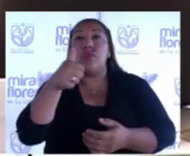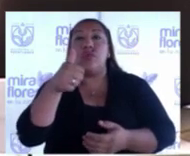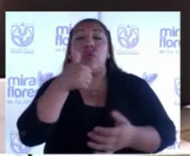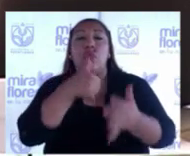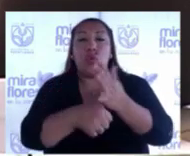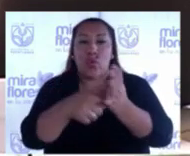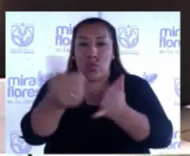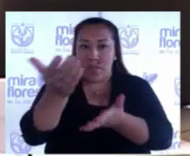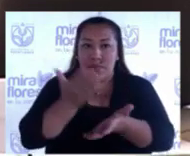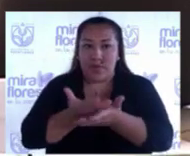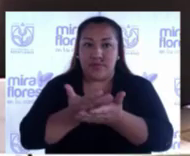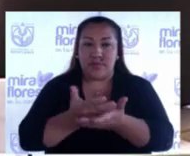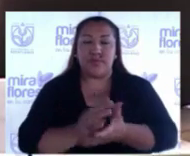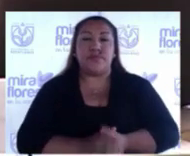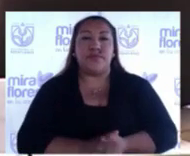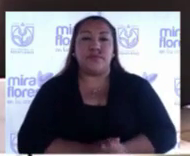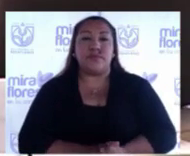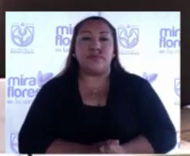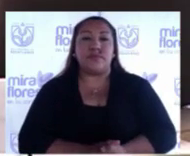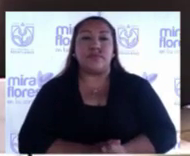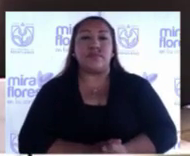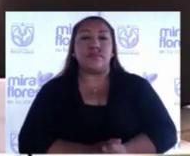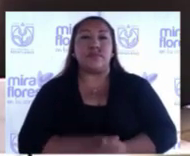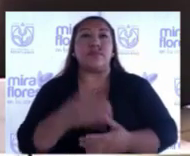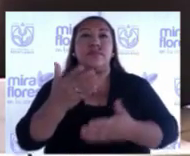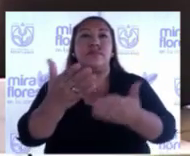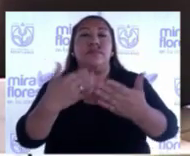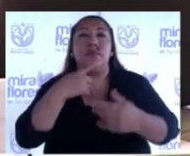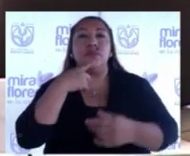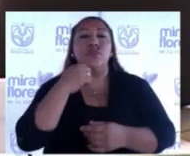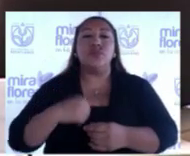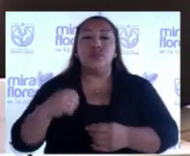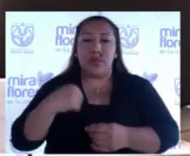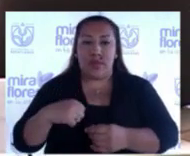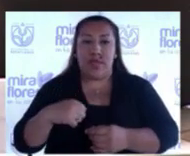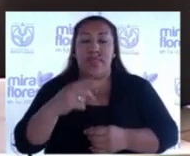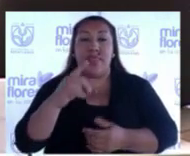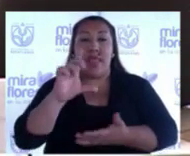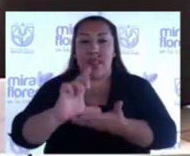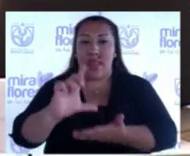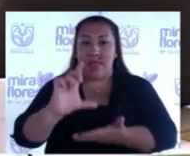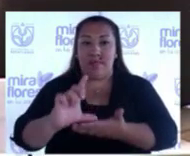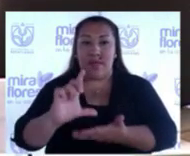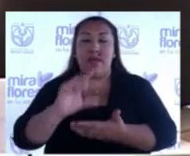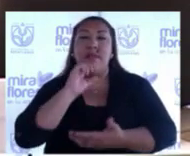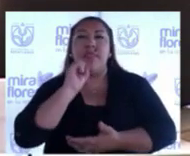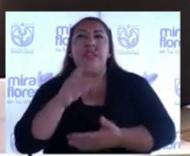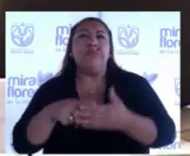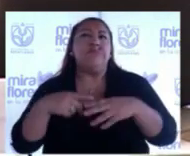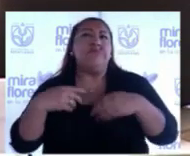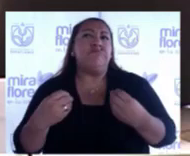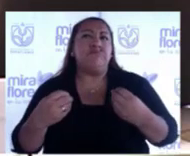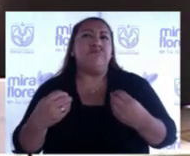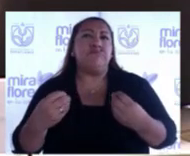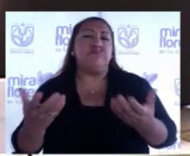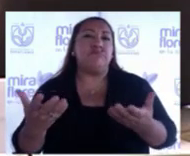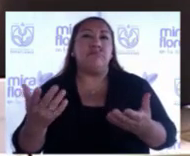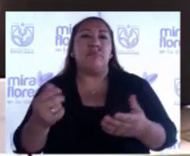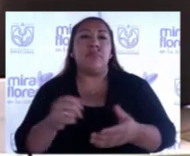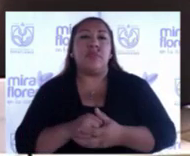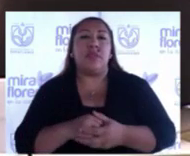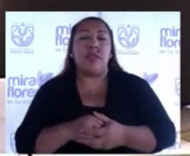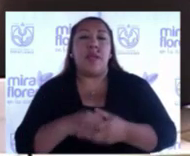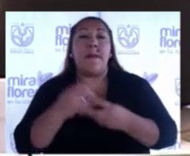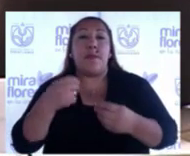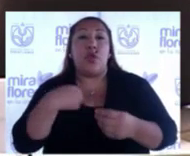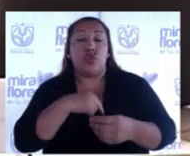La otra documentación es el oficio remitido por la Municipalidad Metropolitana de Lima en relación a un oficio